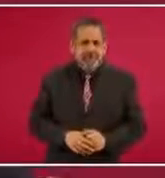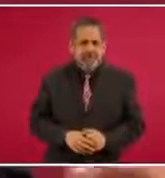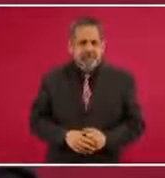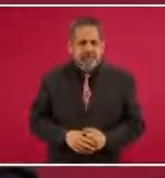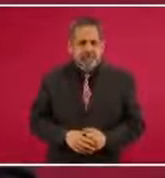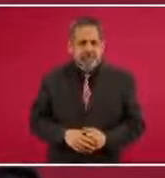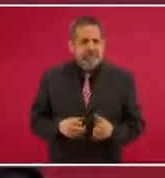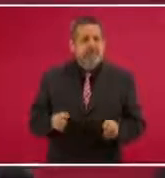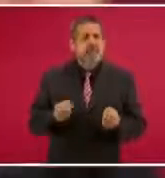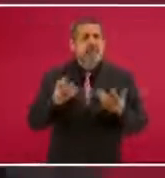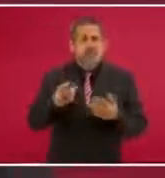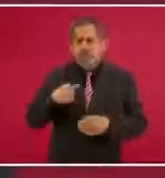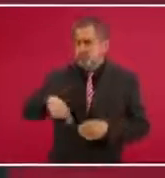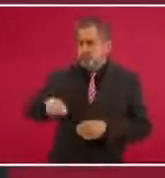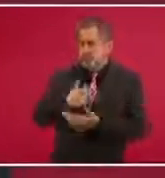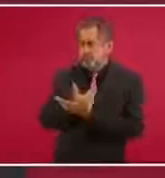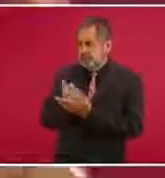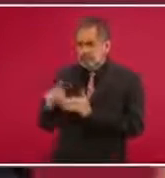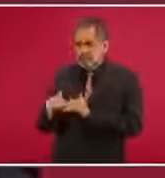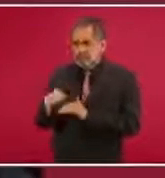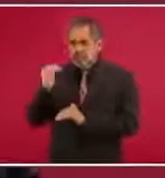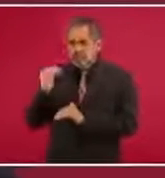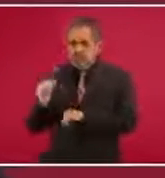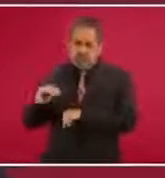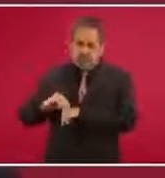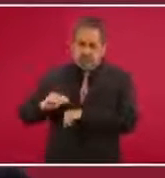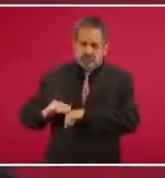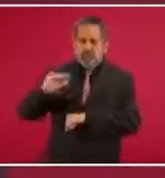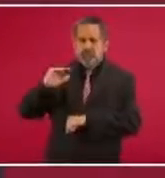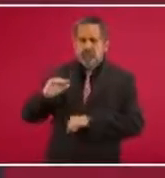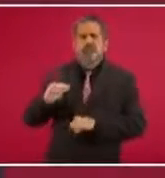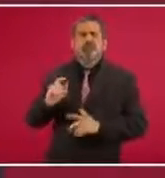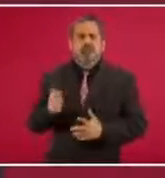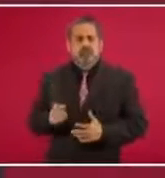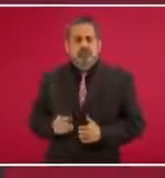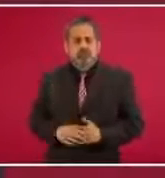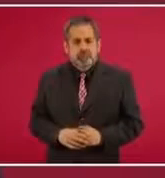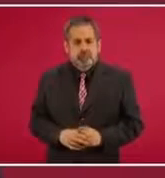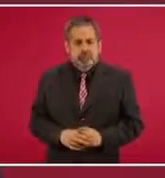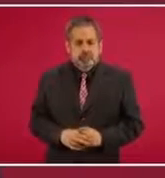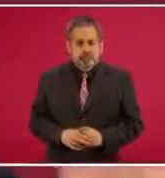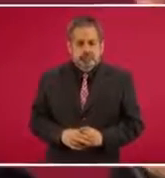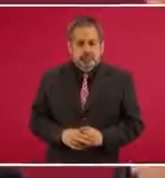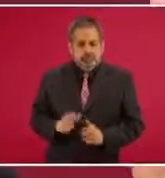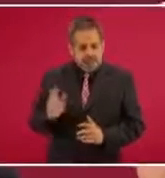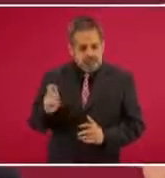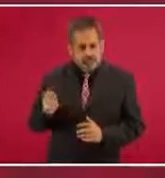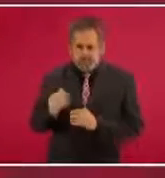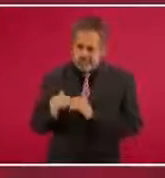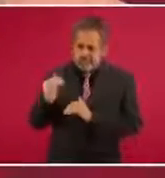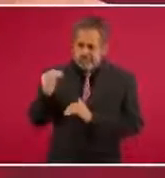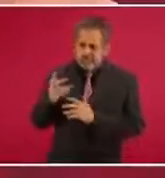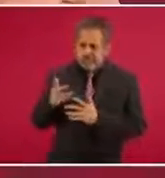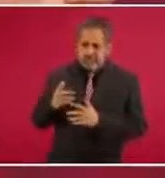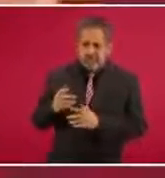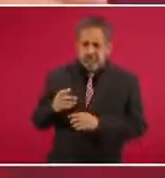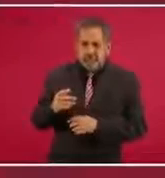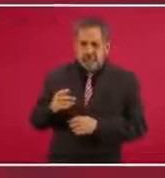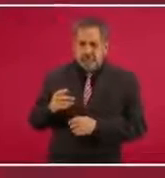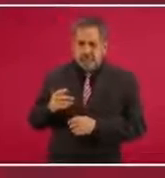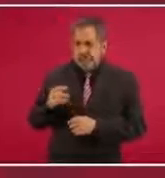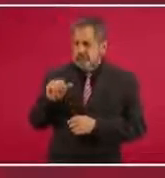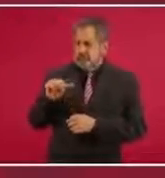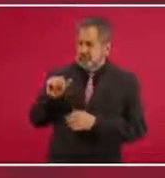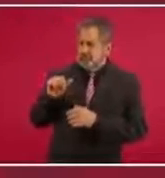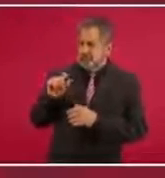cuanto subimos el salario nosotros ya primero 16 por